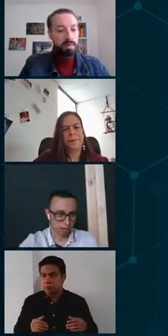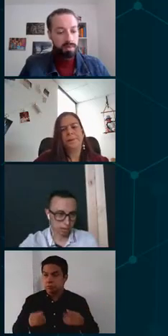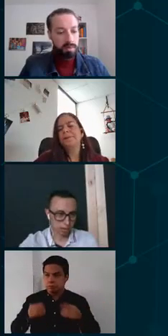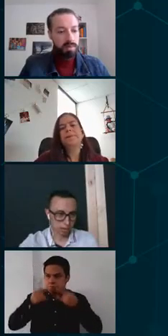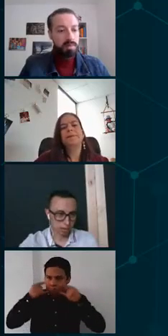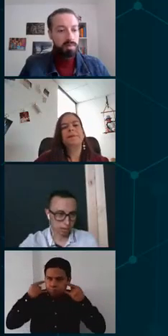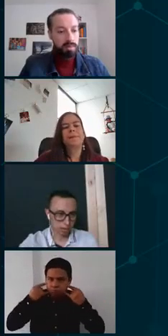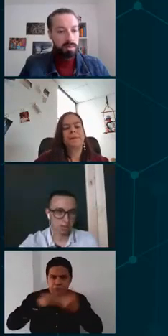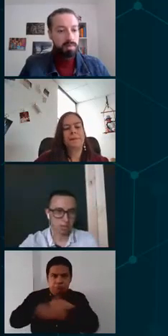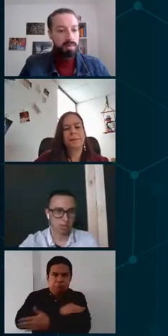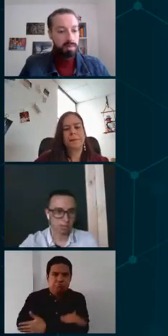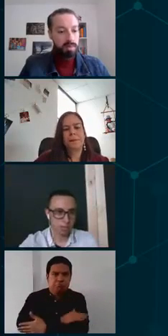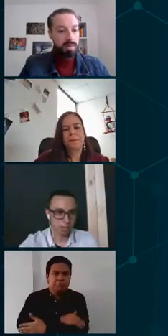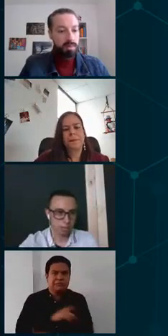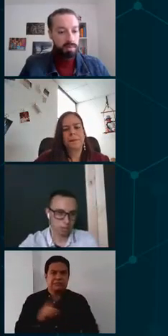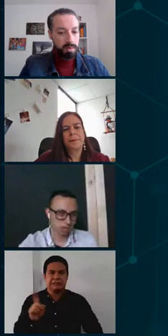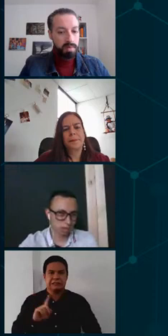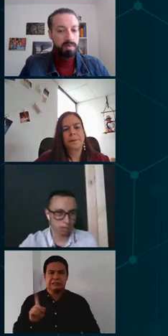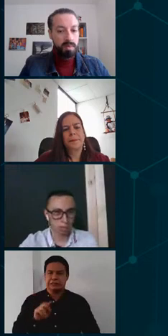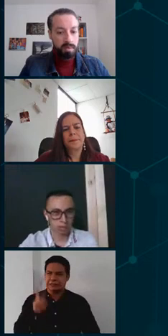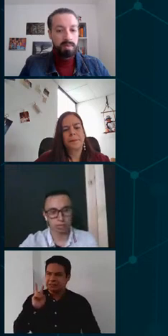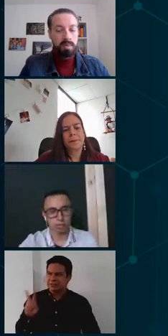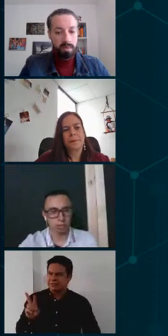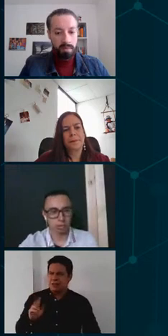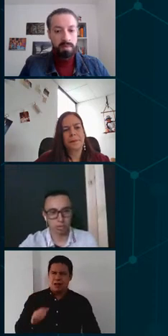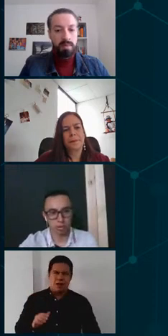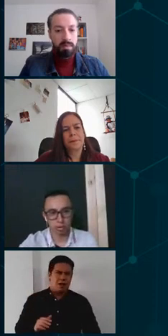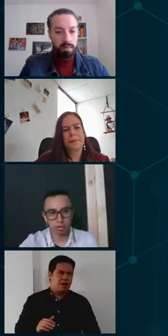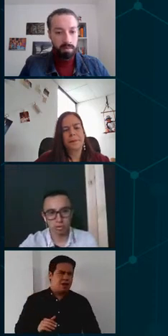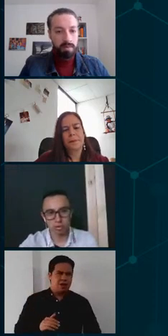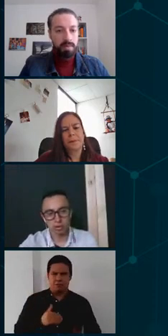que no siguen como buenos protocolos.